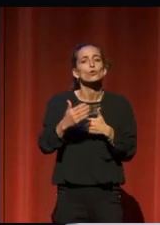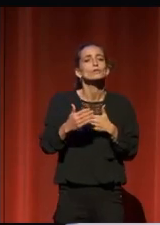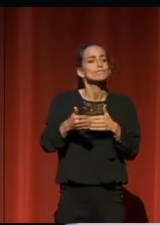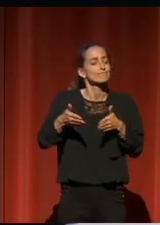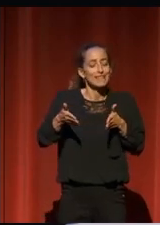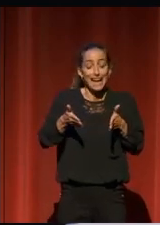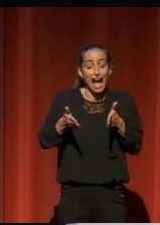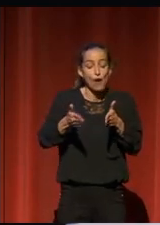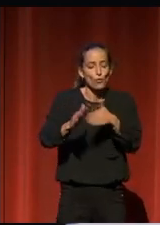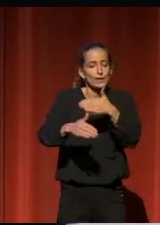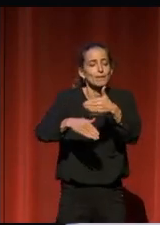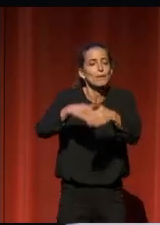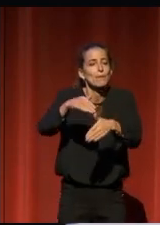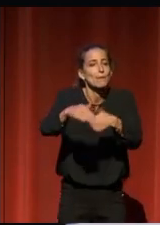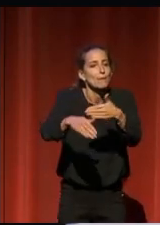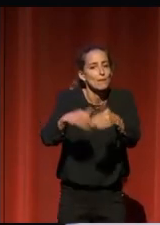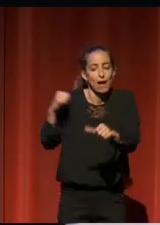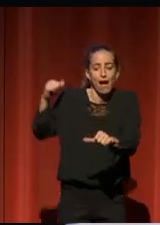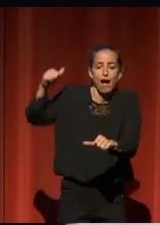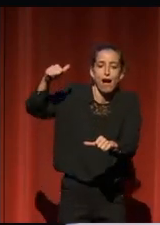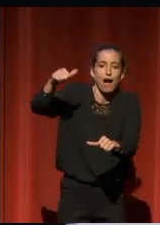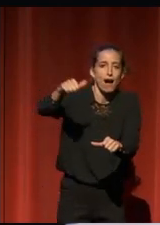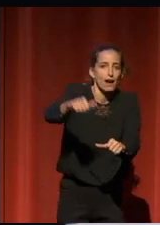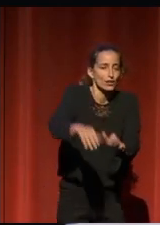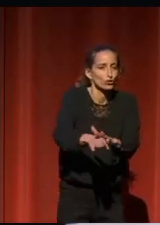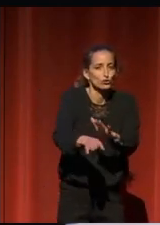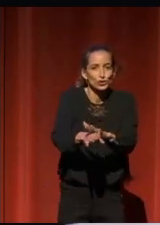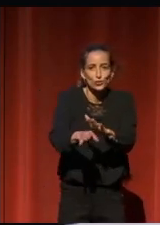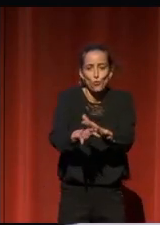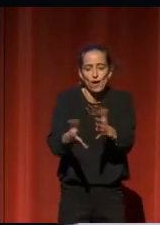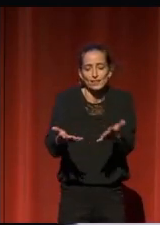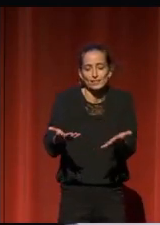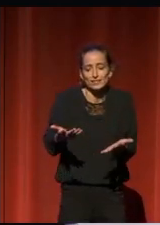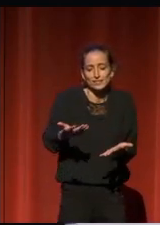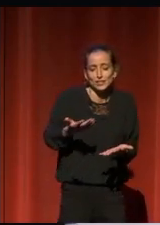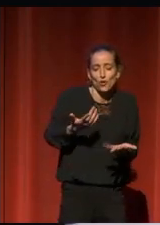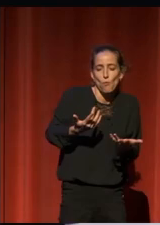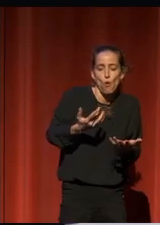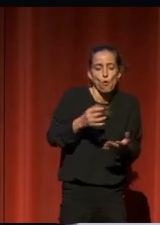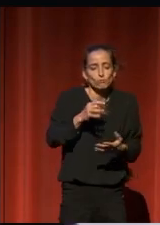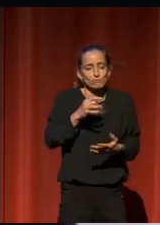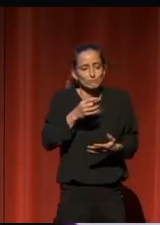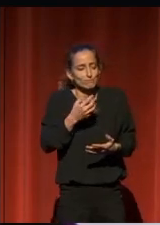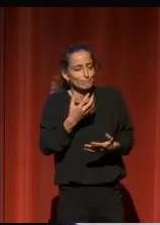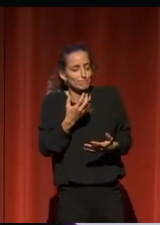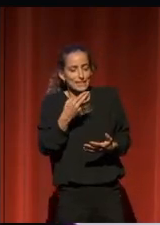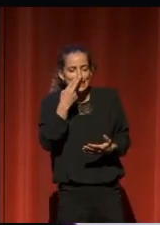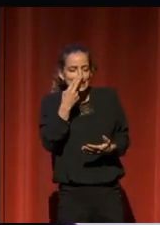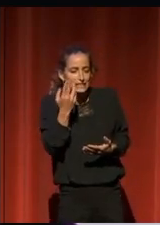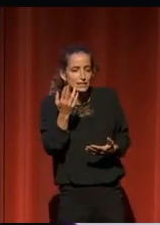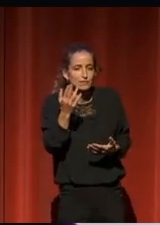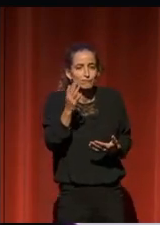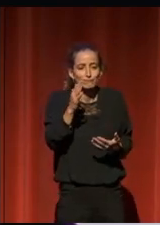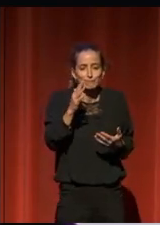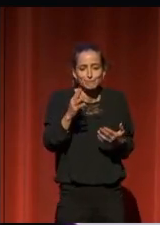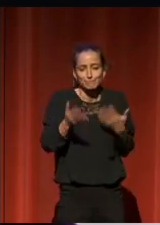cauce. Es falsa e interesada la escisión, la oposición que